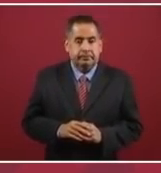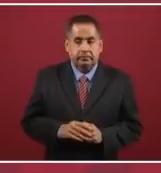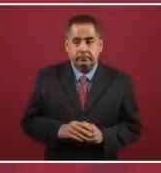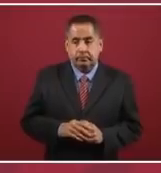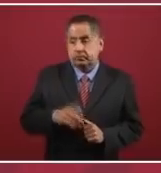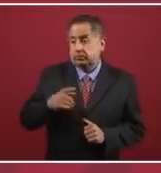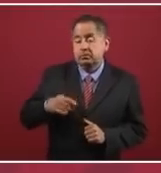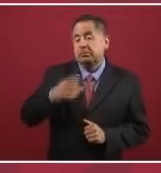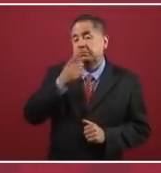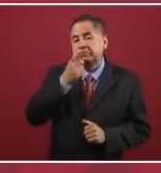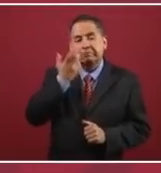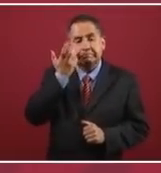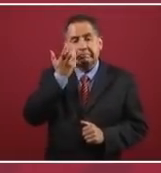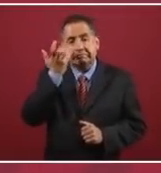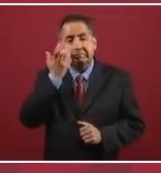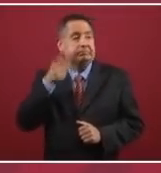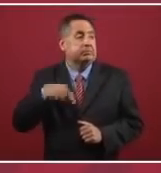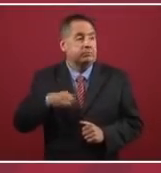indispensable,